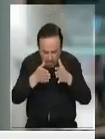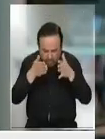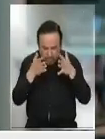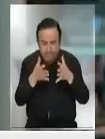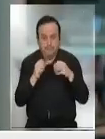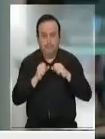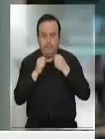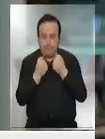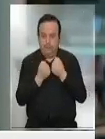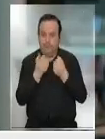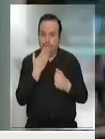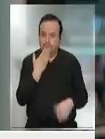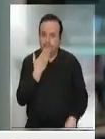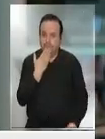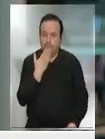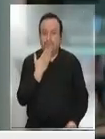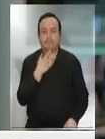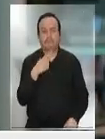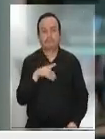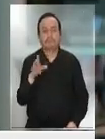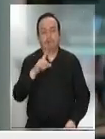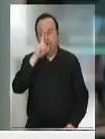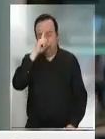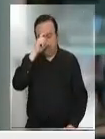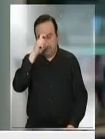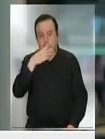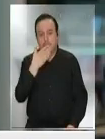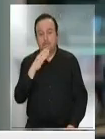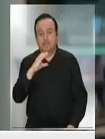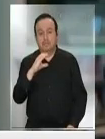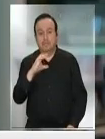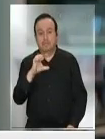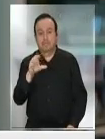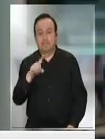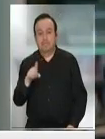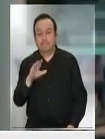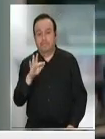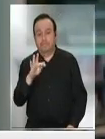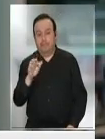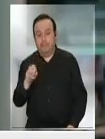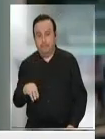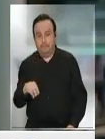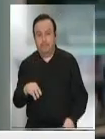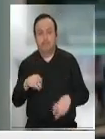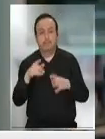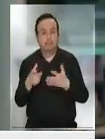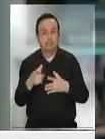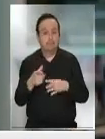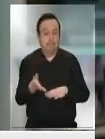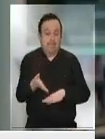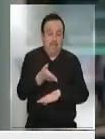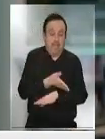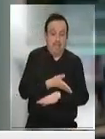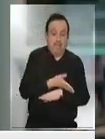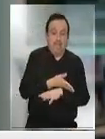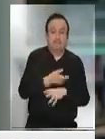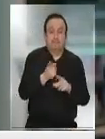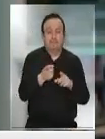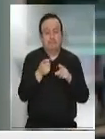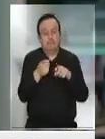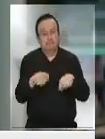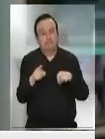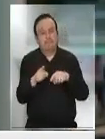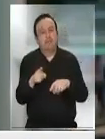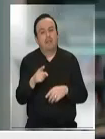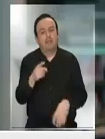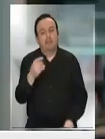requiere fortalecer mucho los prestadores públicos, que son los hospitales y CESFAM. Pero esta es una etapa previa y desde esa perspectiva es